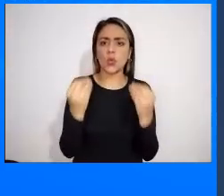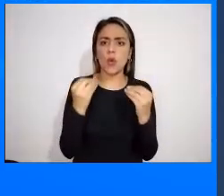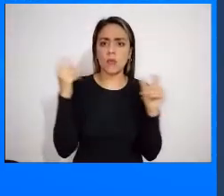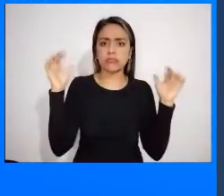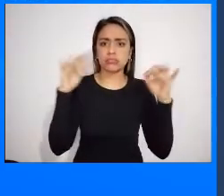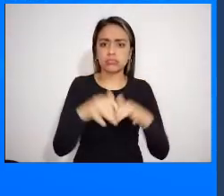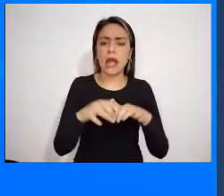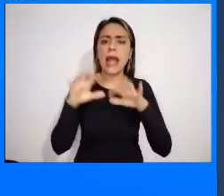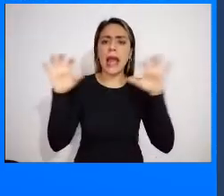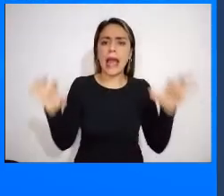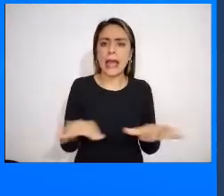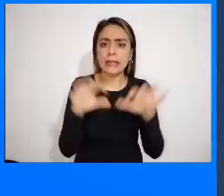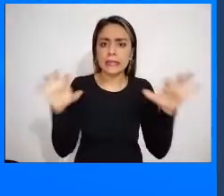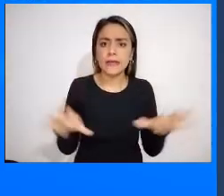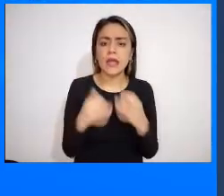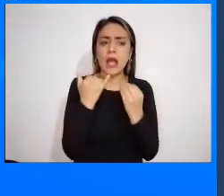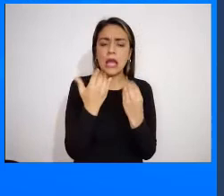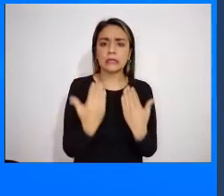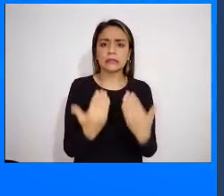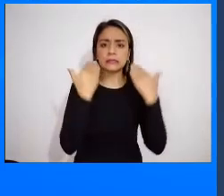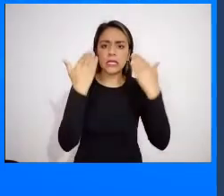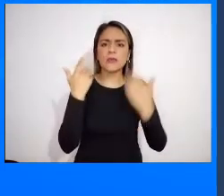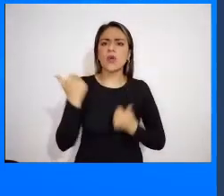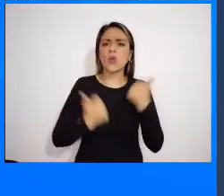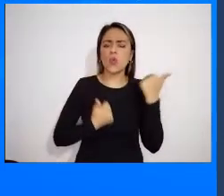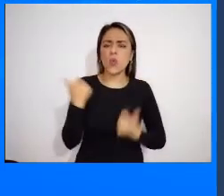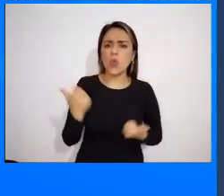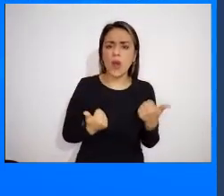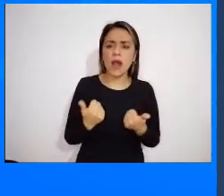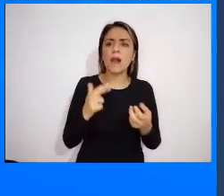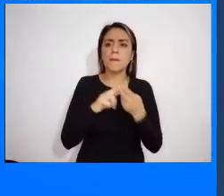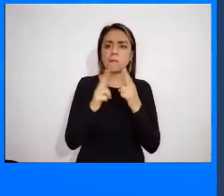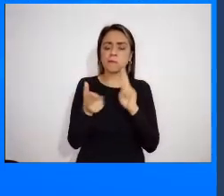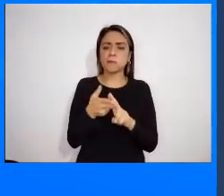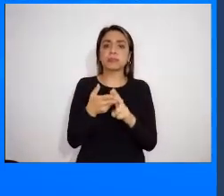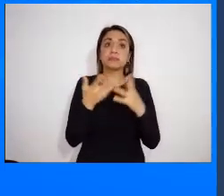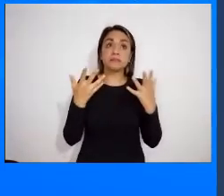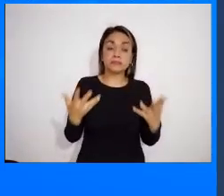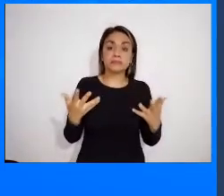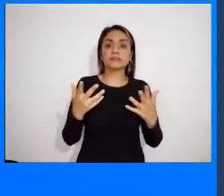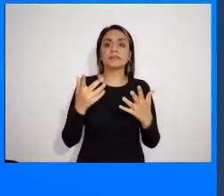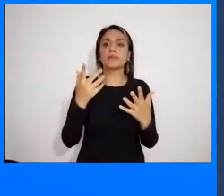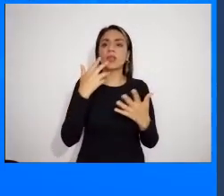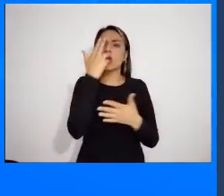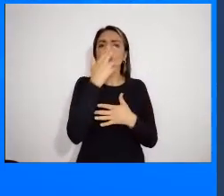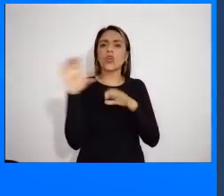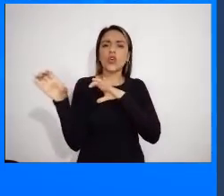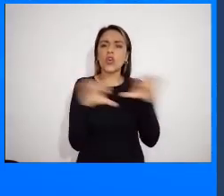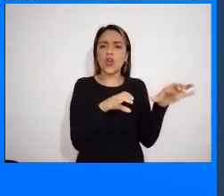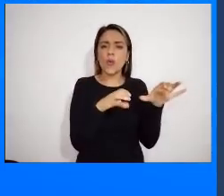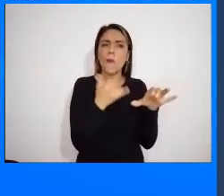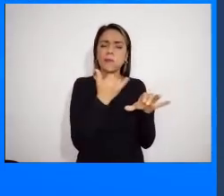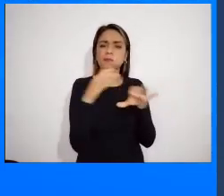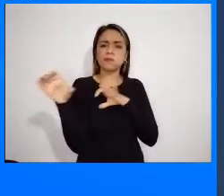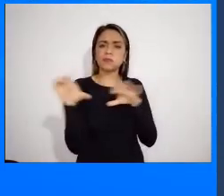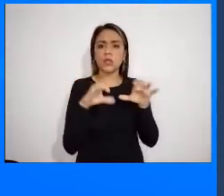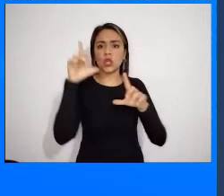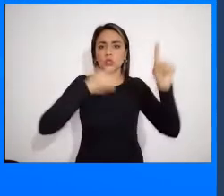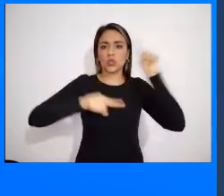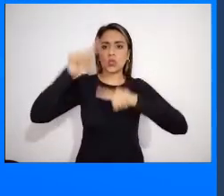de actividades que se van a permitir y pues, los comportamientos que deben tener los